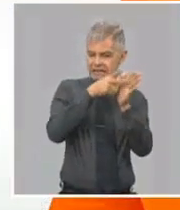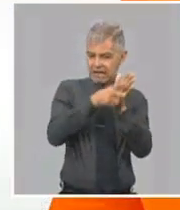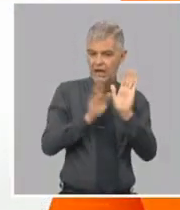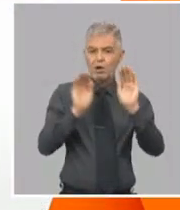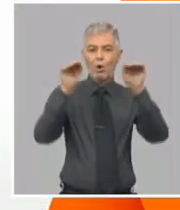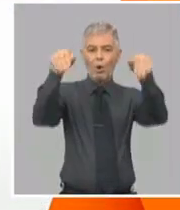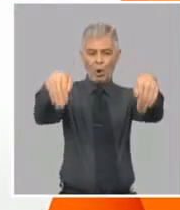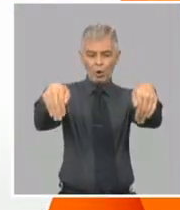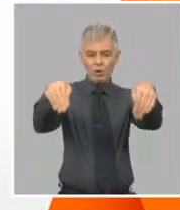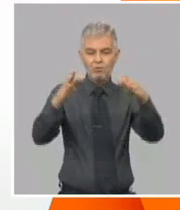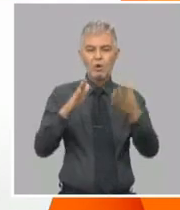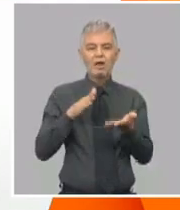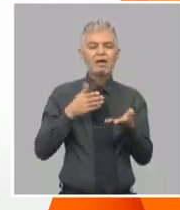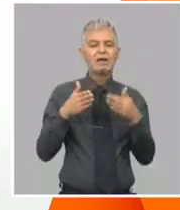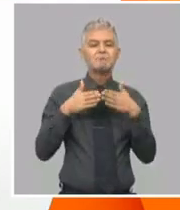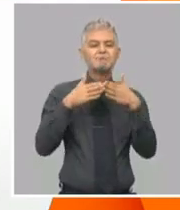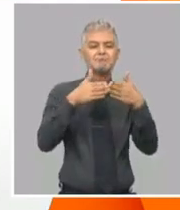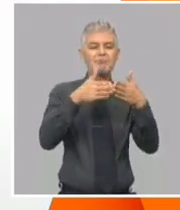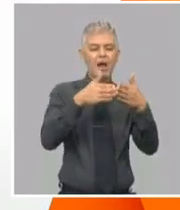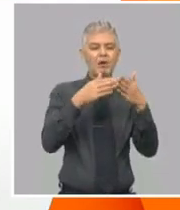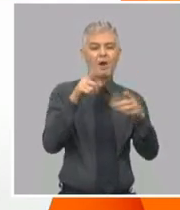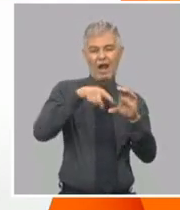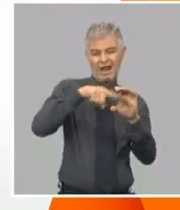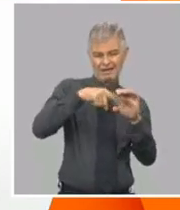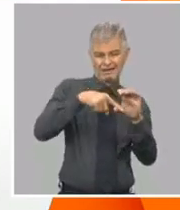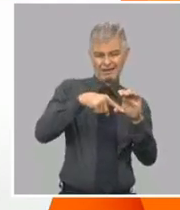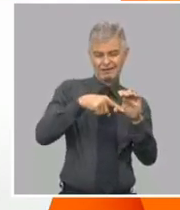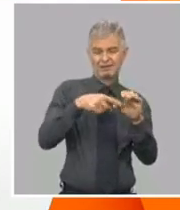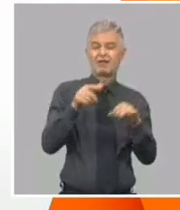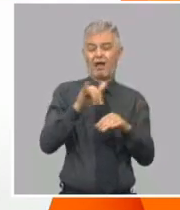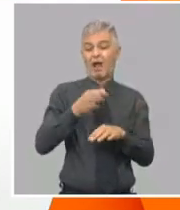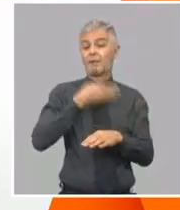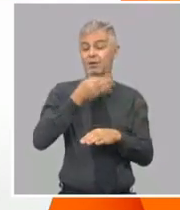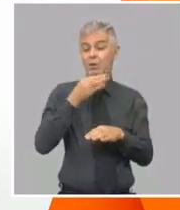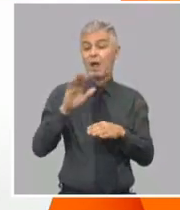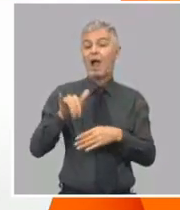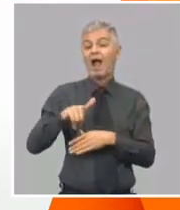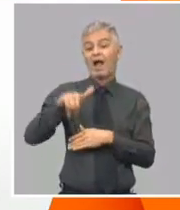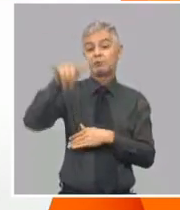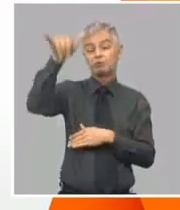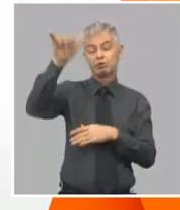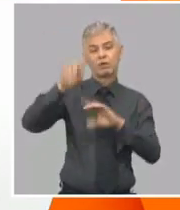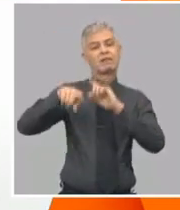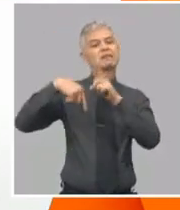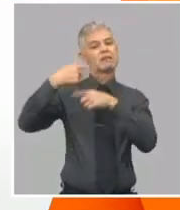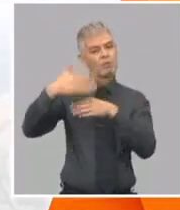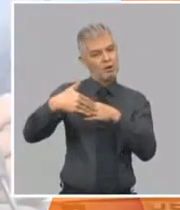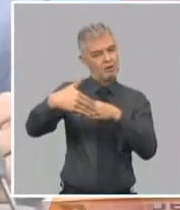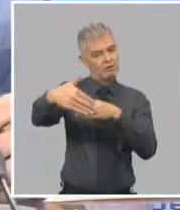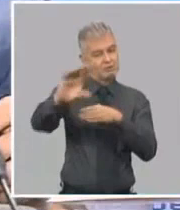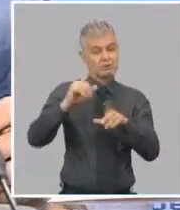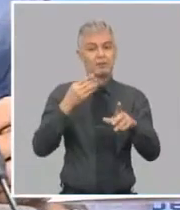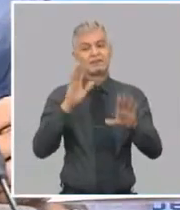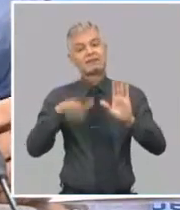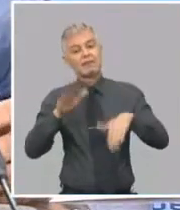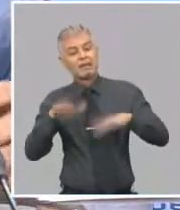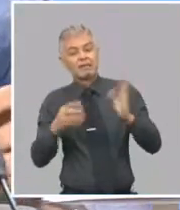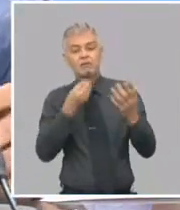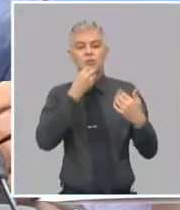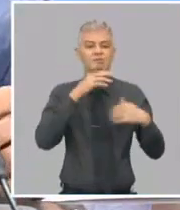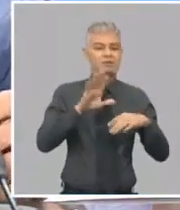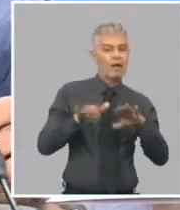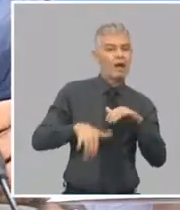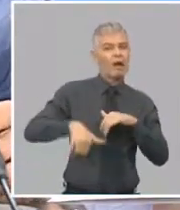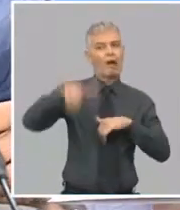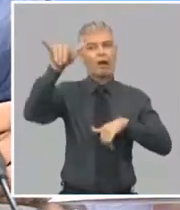y el catamarán como se explicó en el caso de la aviación el establecimiento será gradual en correspondencia con la disponible aeronave si